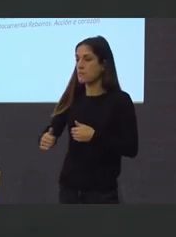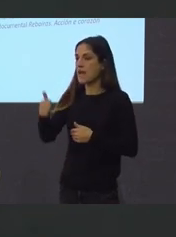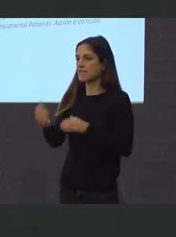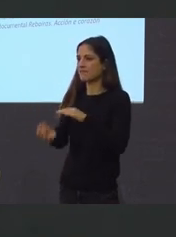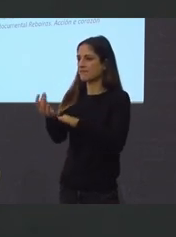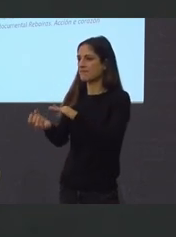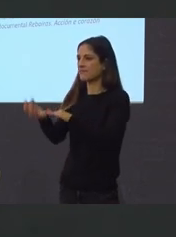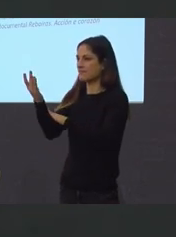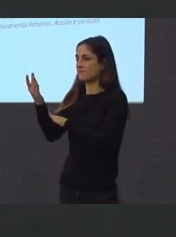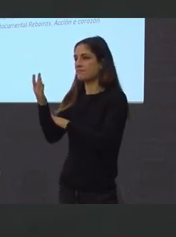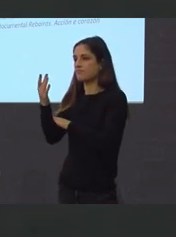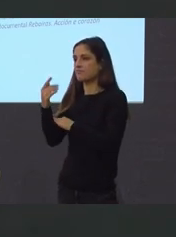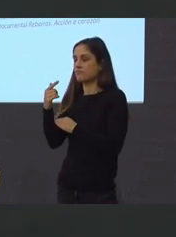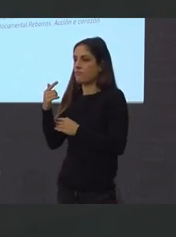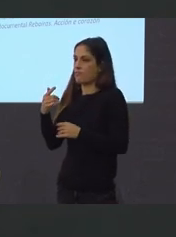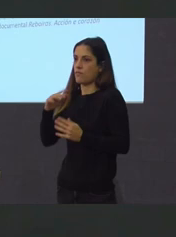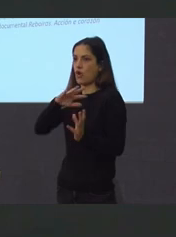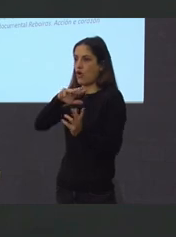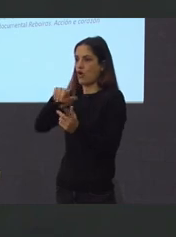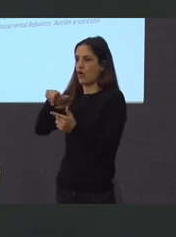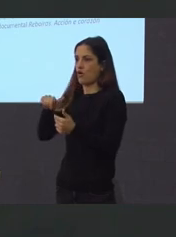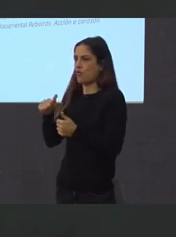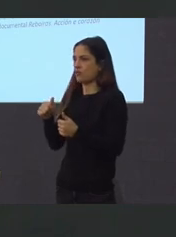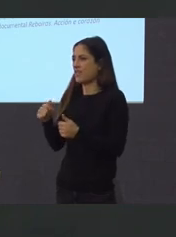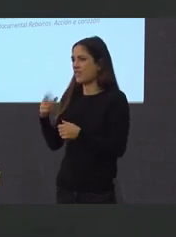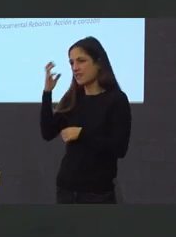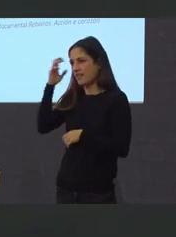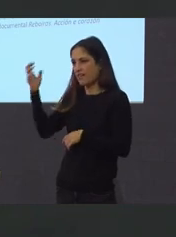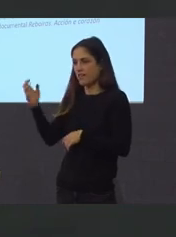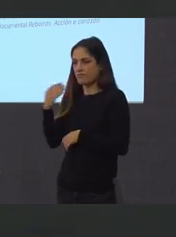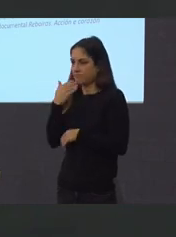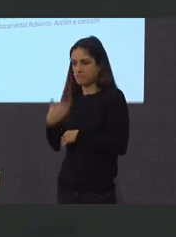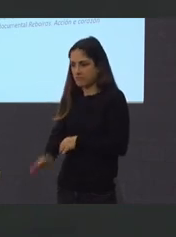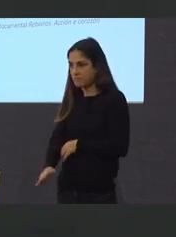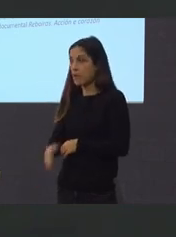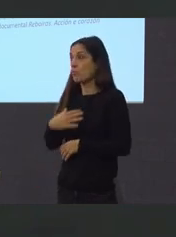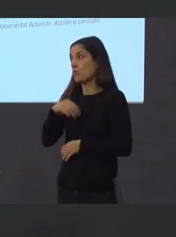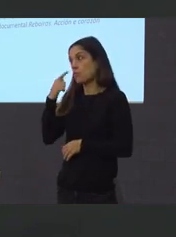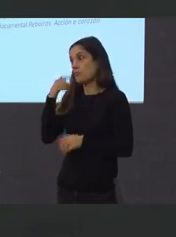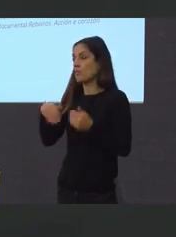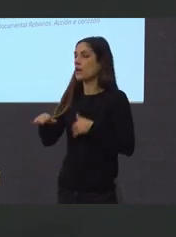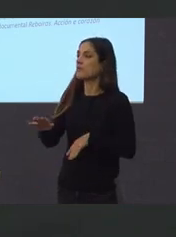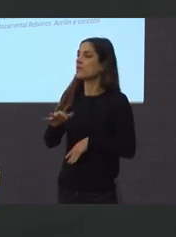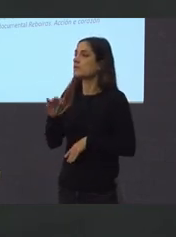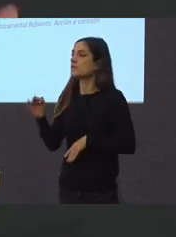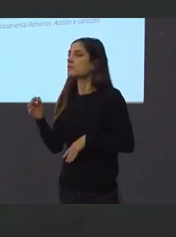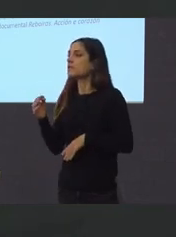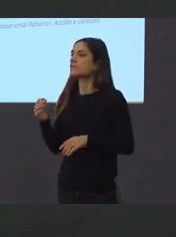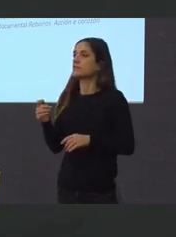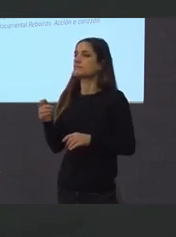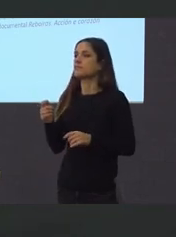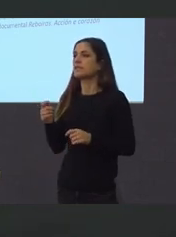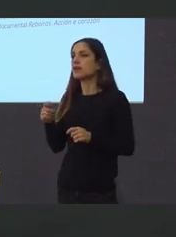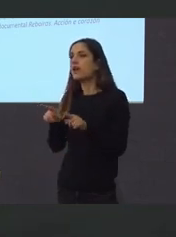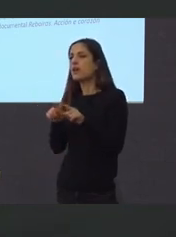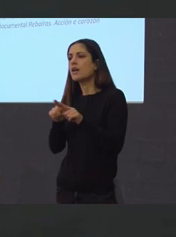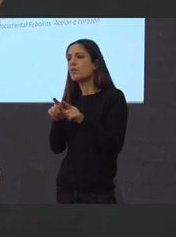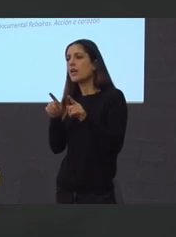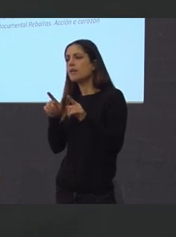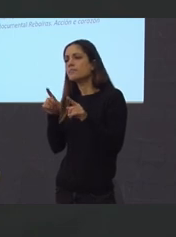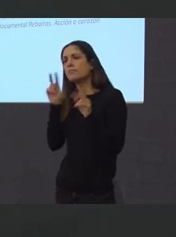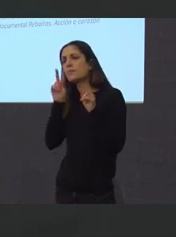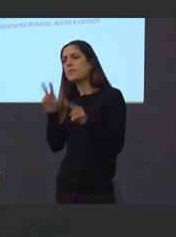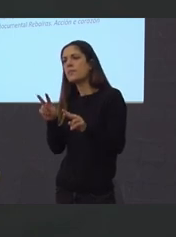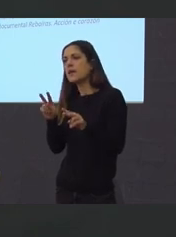unha institución que non ten nada a ver co como é a realidade das galegas, das galegos e dos